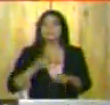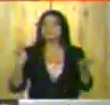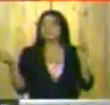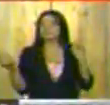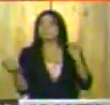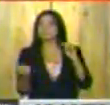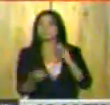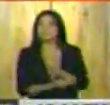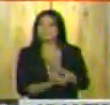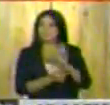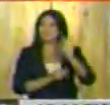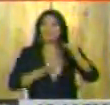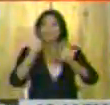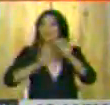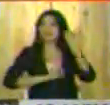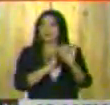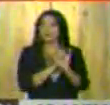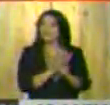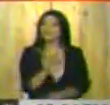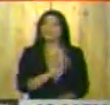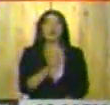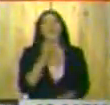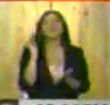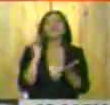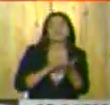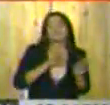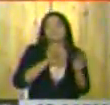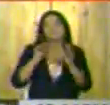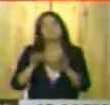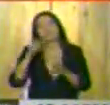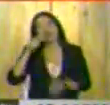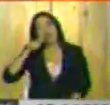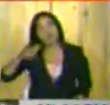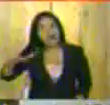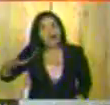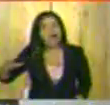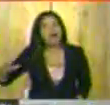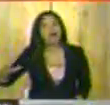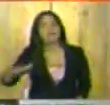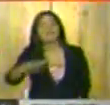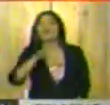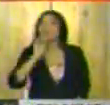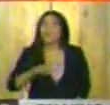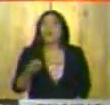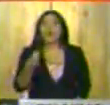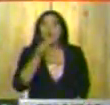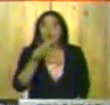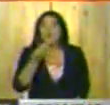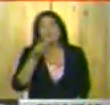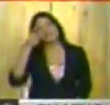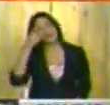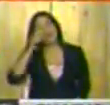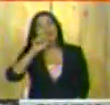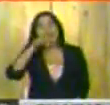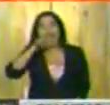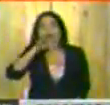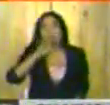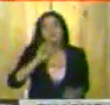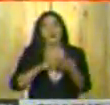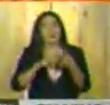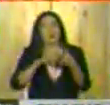romper la dependencia extranjera y volver al campo. Tenemos que volver a comer apio, a